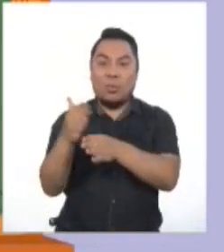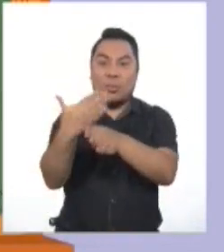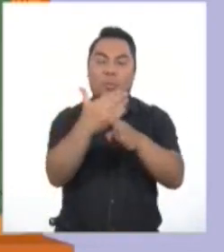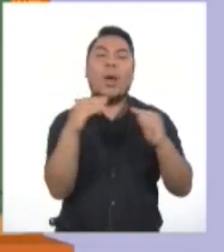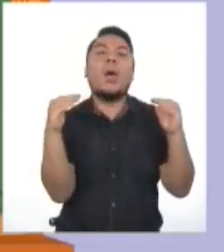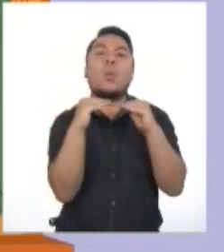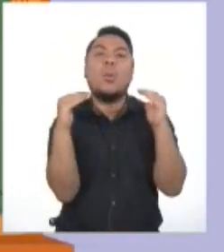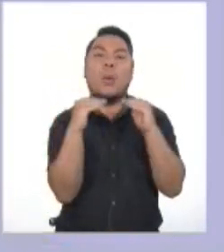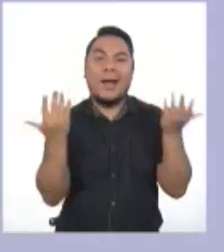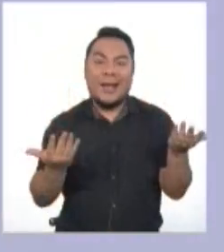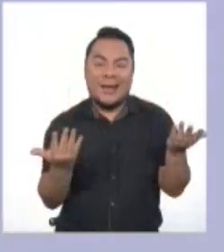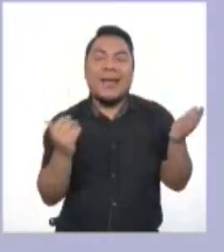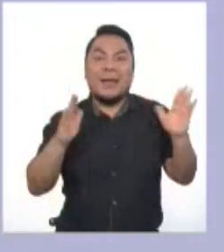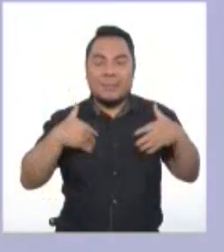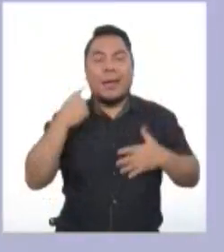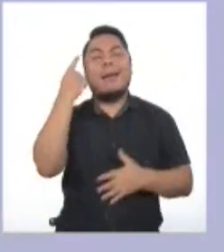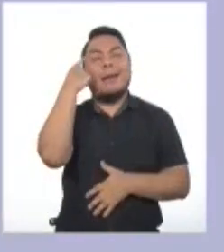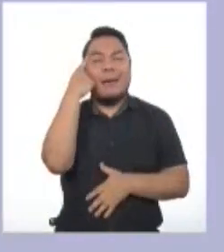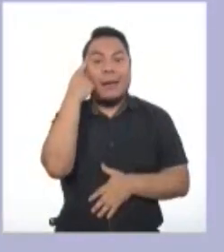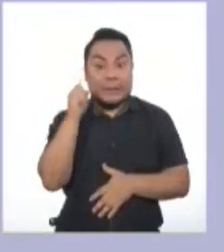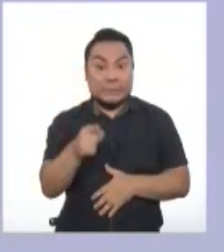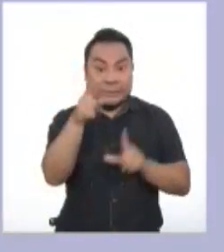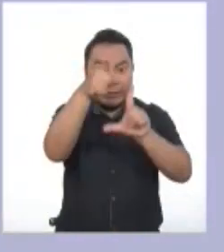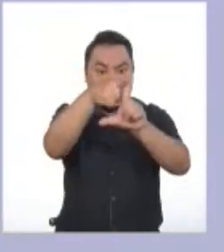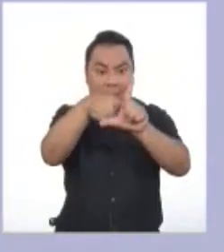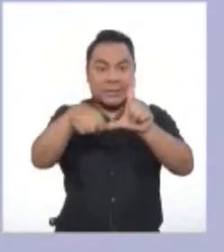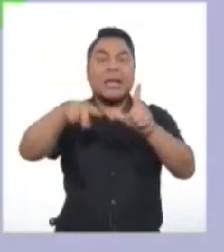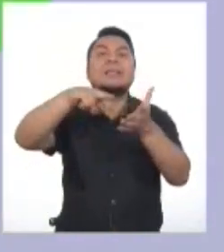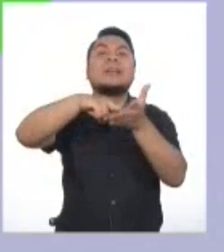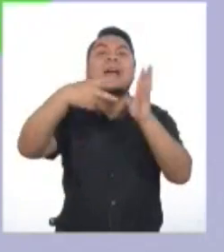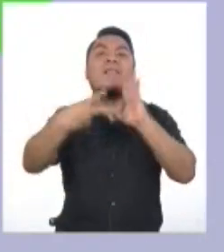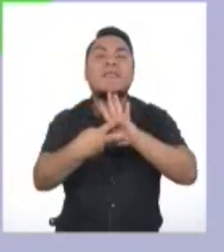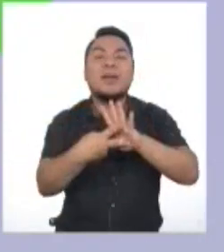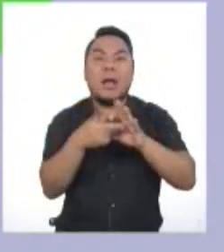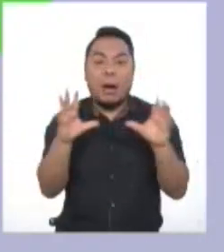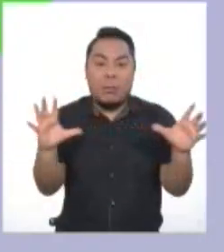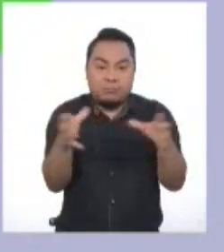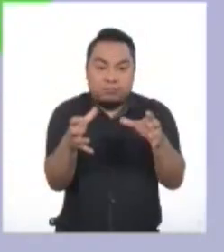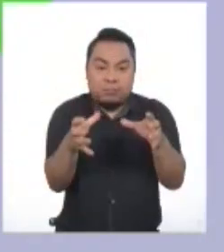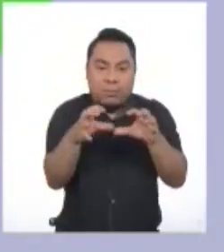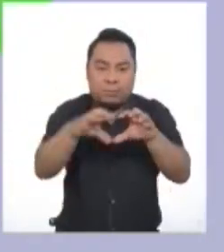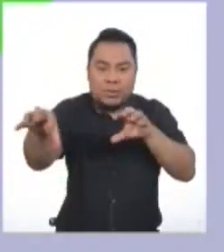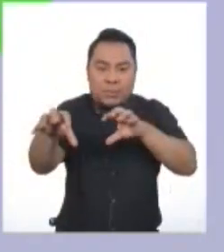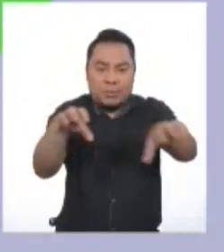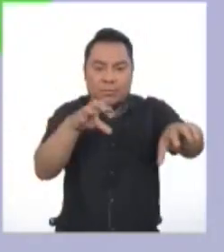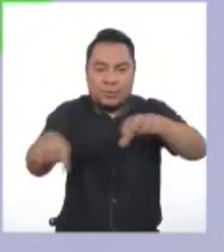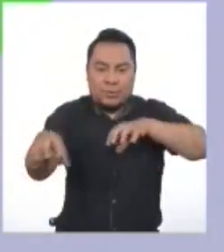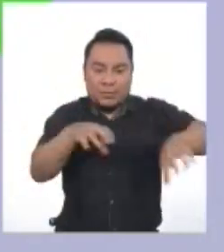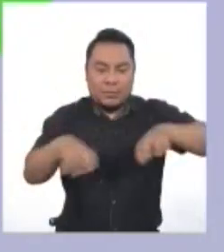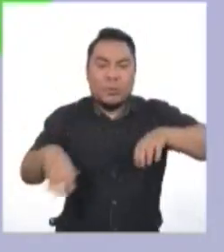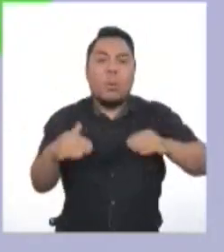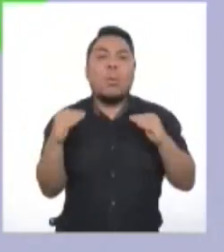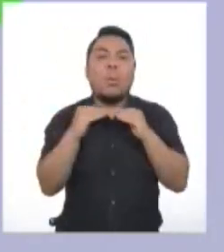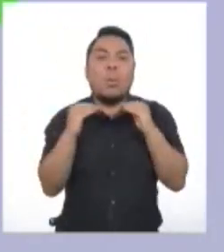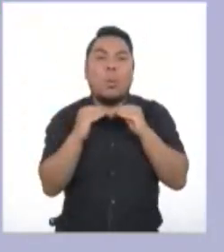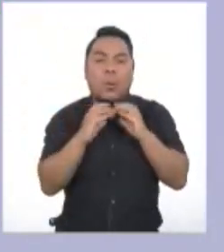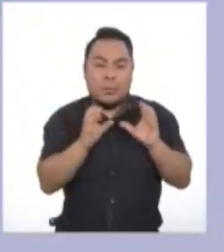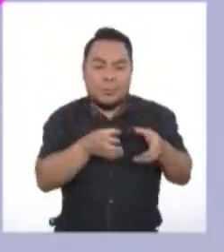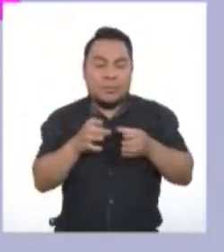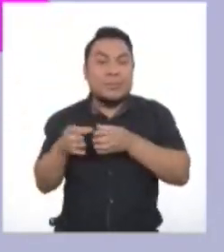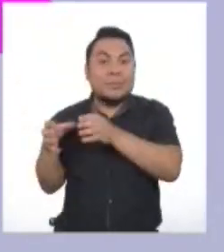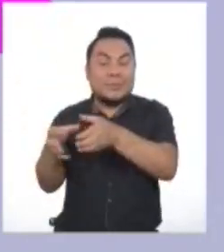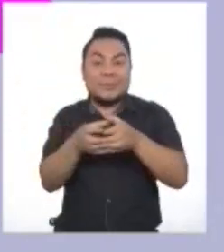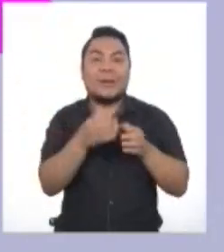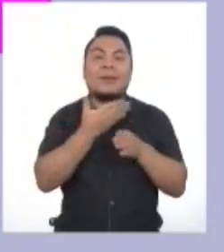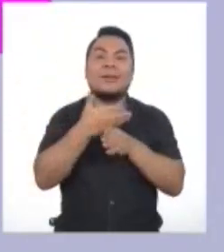cantidades iguales. Nos podemos dar cuenta que la división significa descomponer una cantidad total para generar agrupamientos y